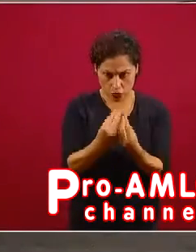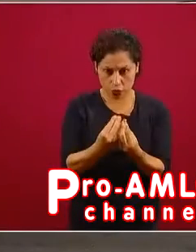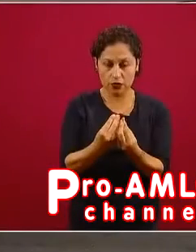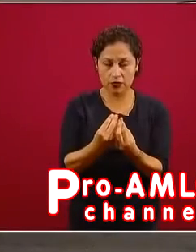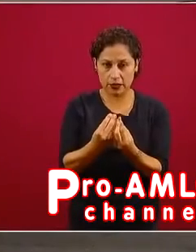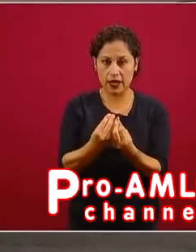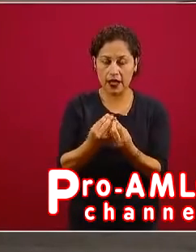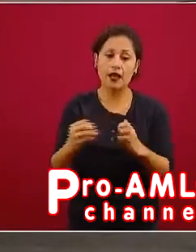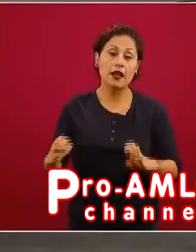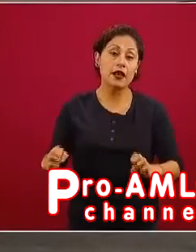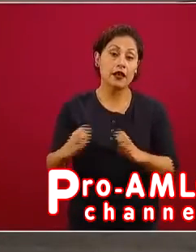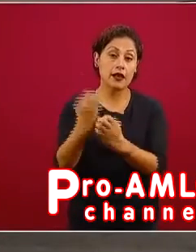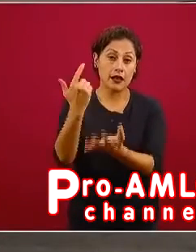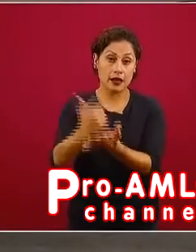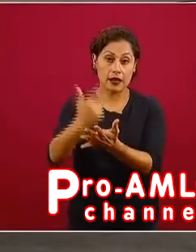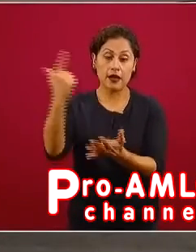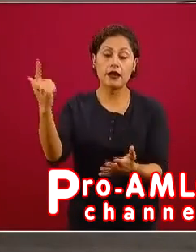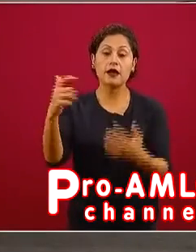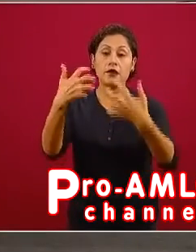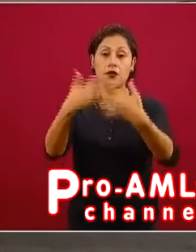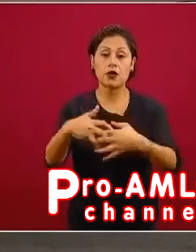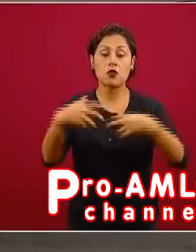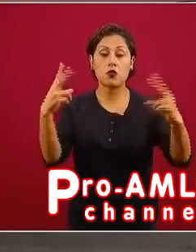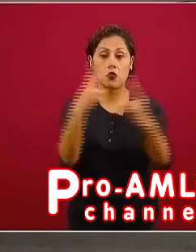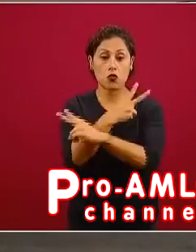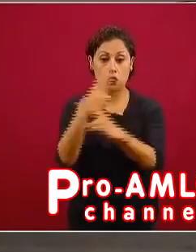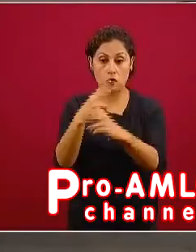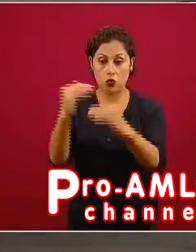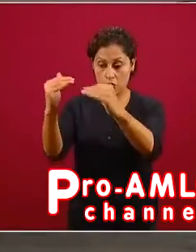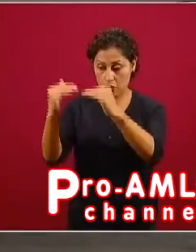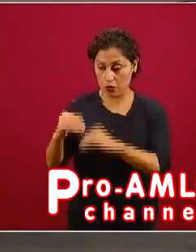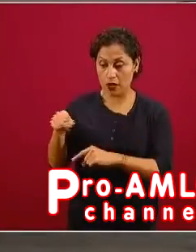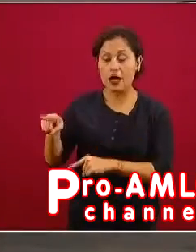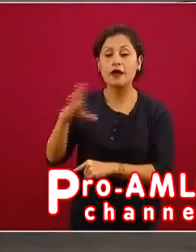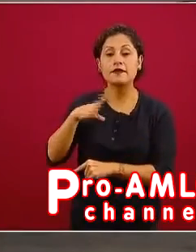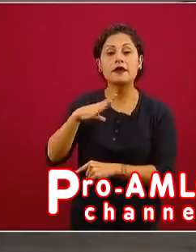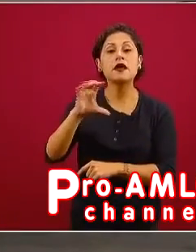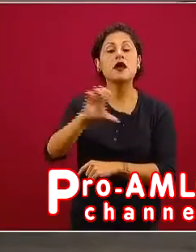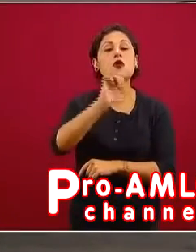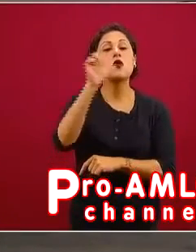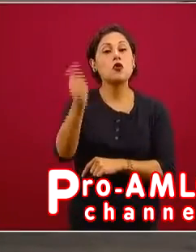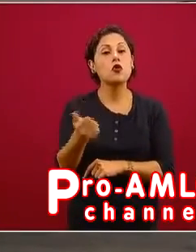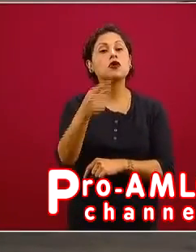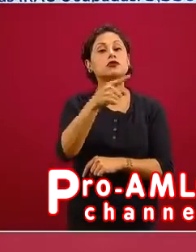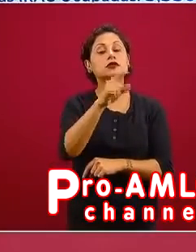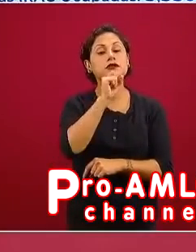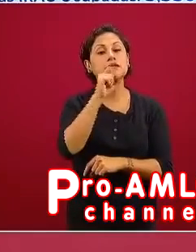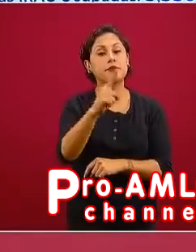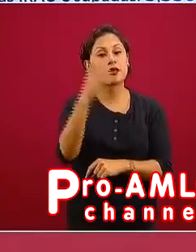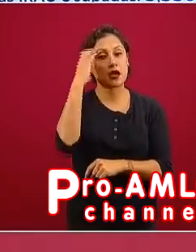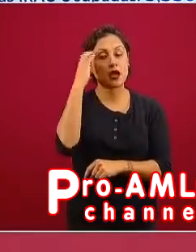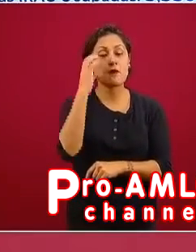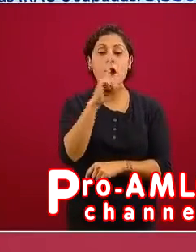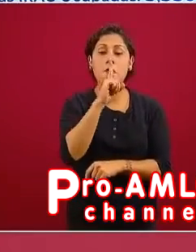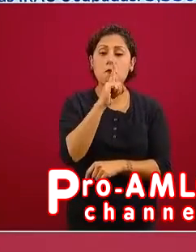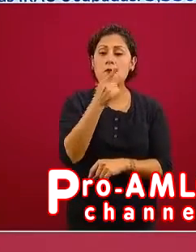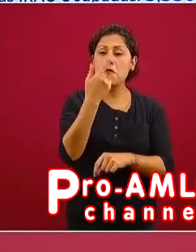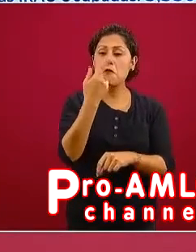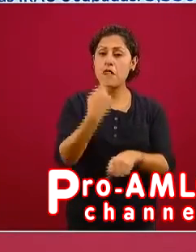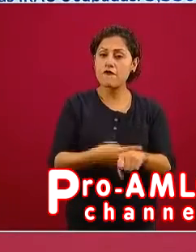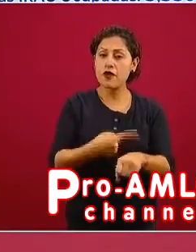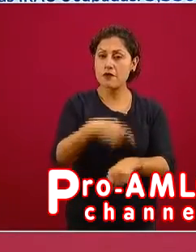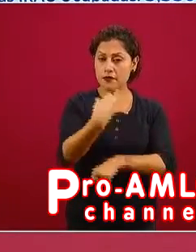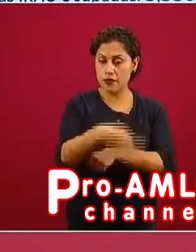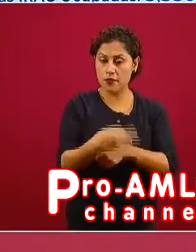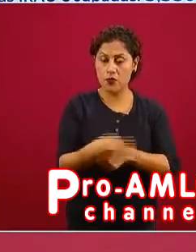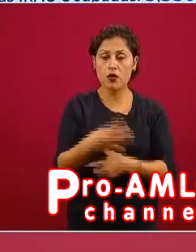atienden personas con ventilación mecánica, y camas que no están en terapia intensiva, que de hecho son la mayoría, dado que solo